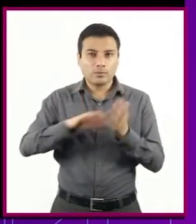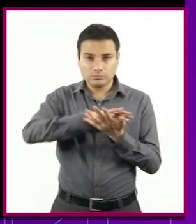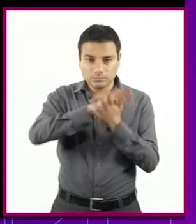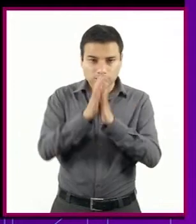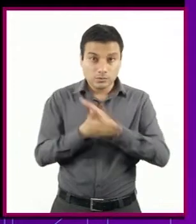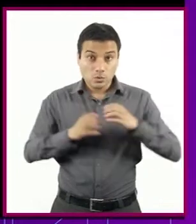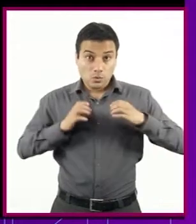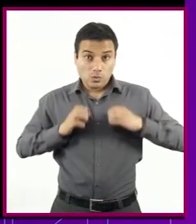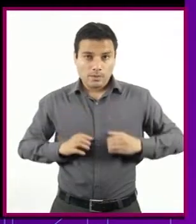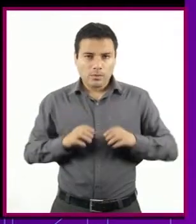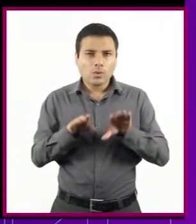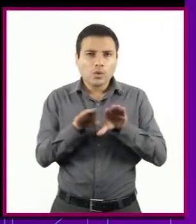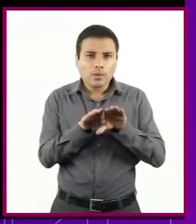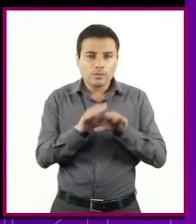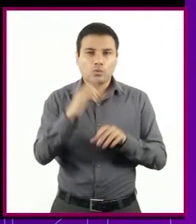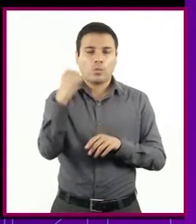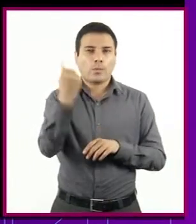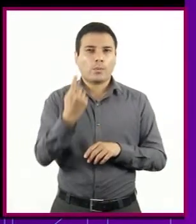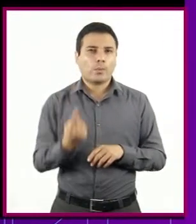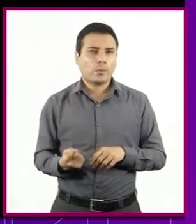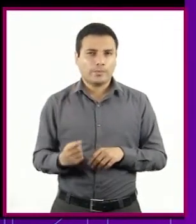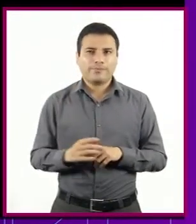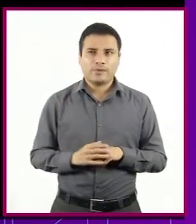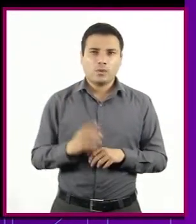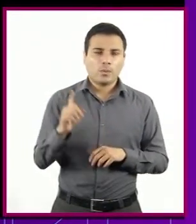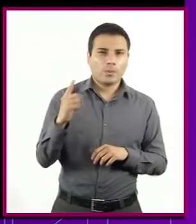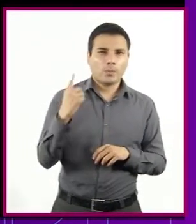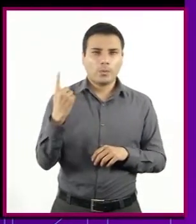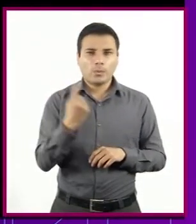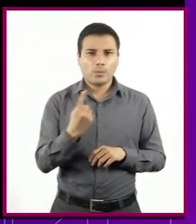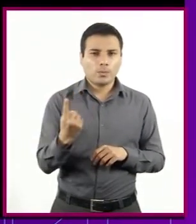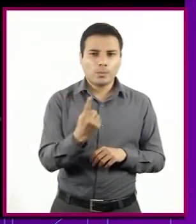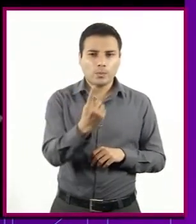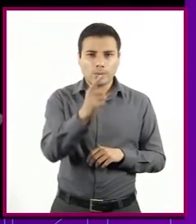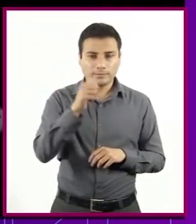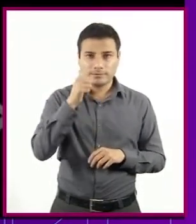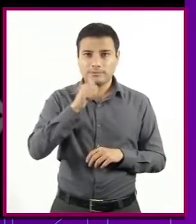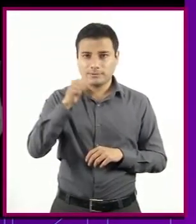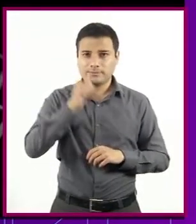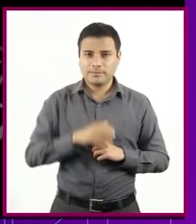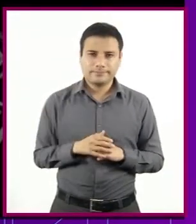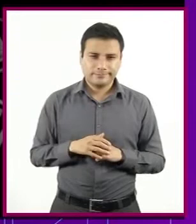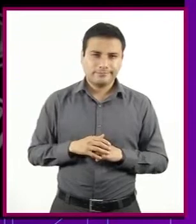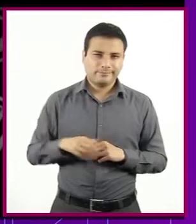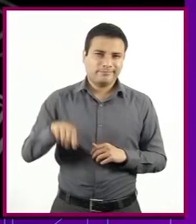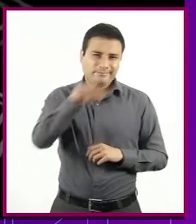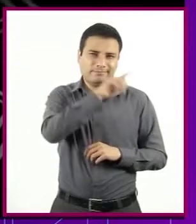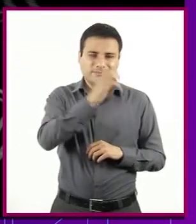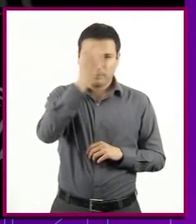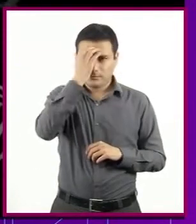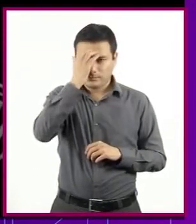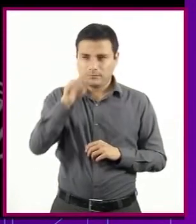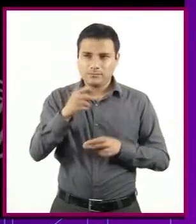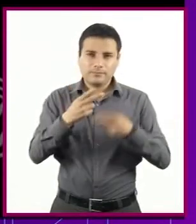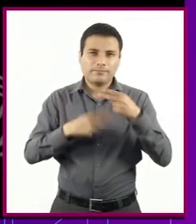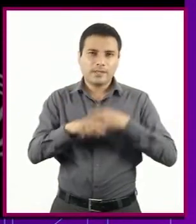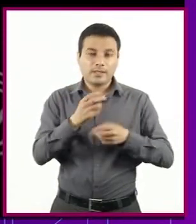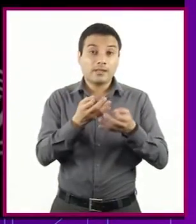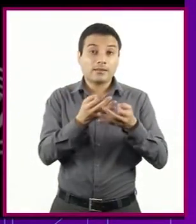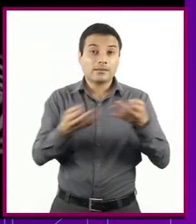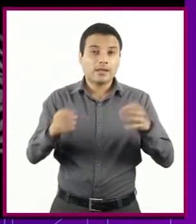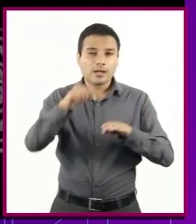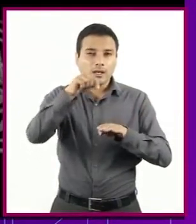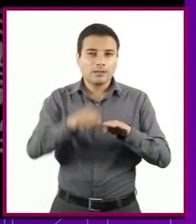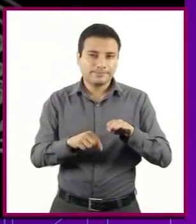de remolinos. Con su eterno girar delimitan un ámbito del cosmos que reconocemos como inframundo, lugar de abundancia